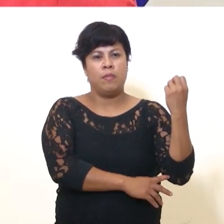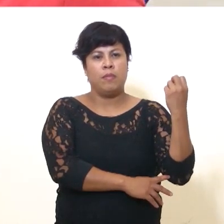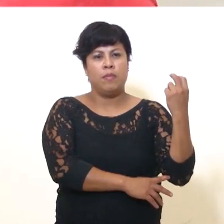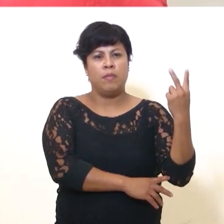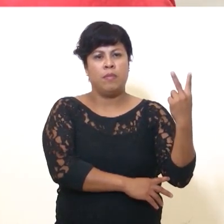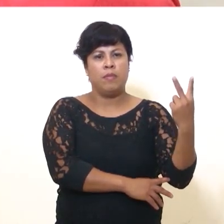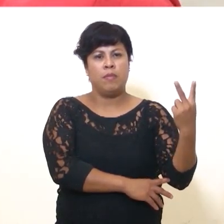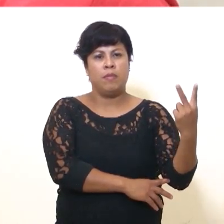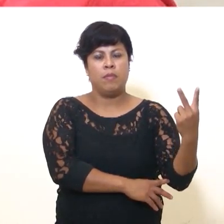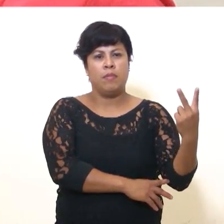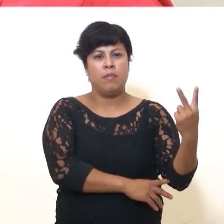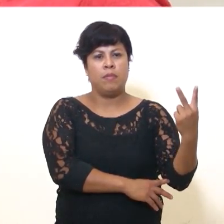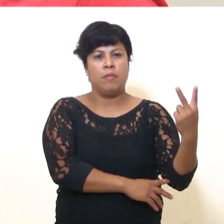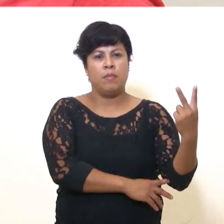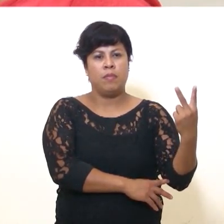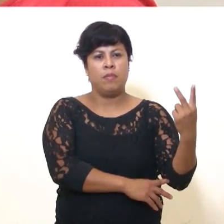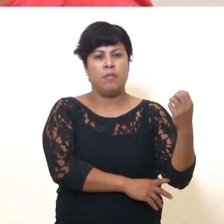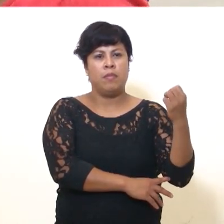1,